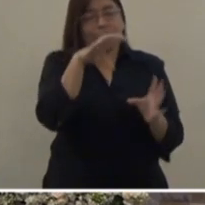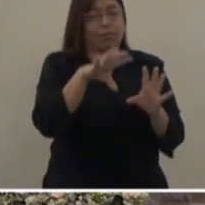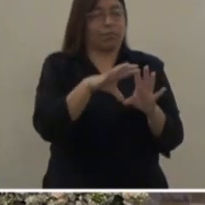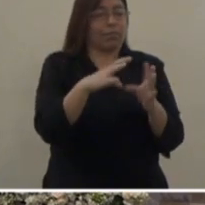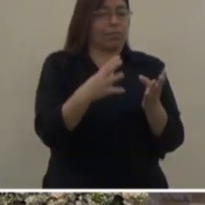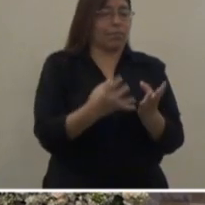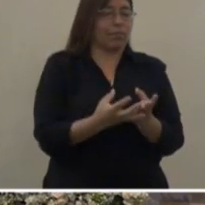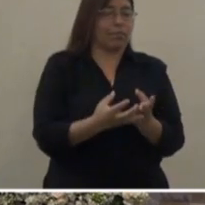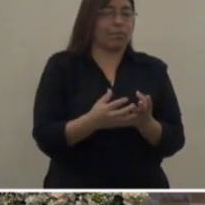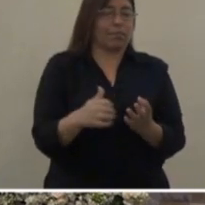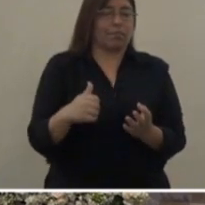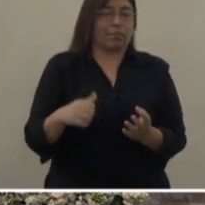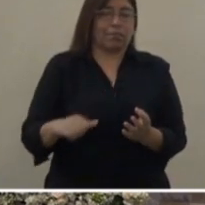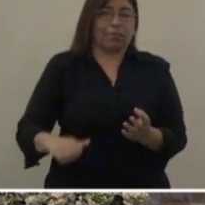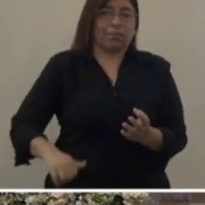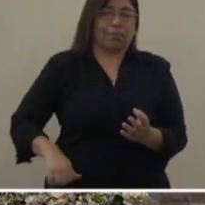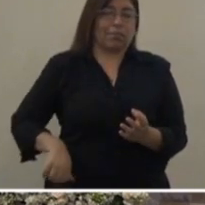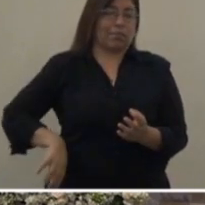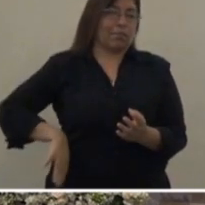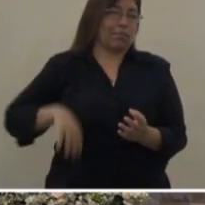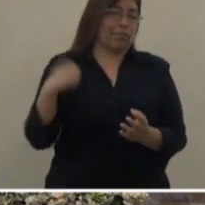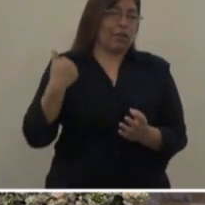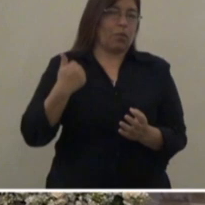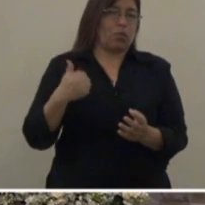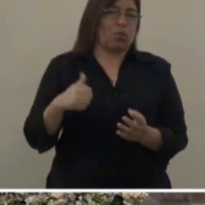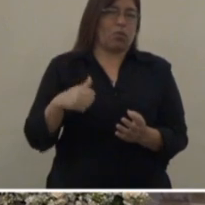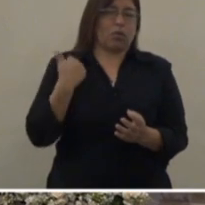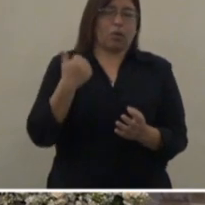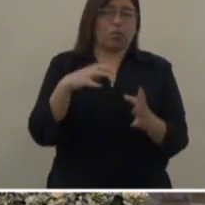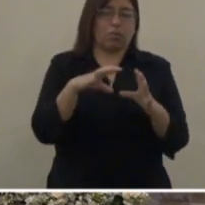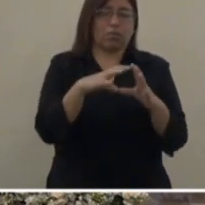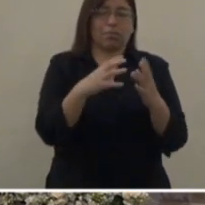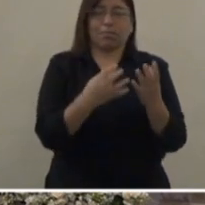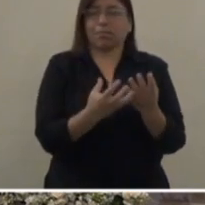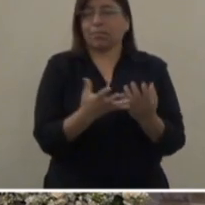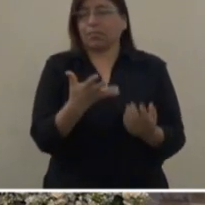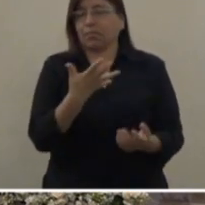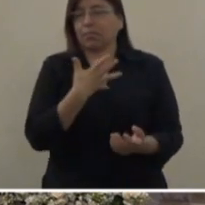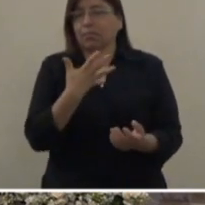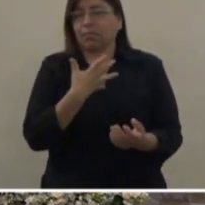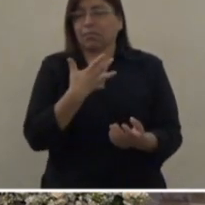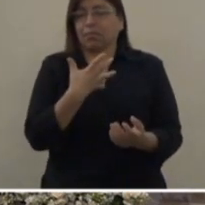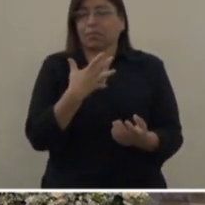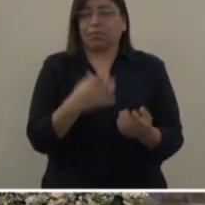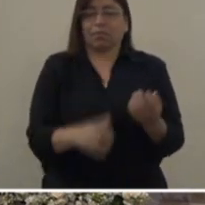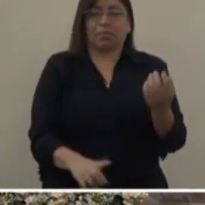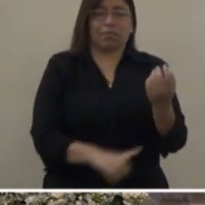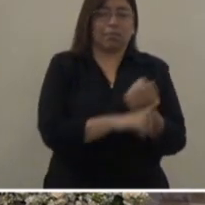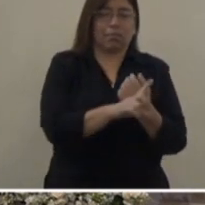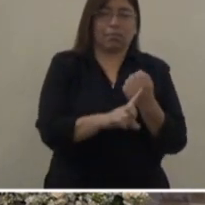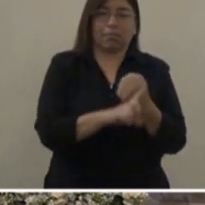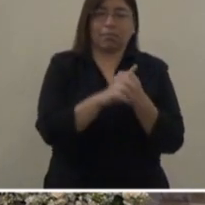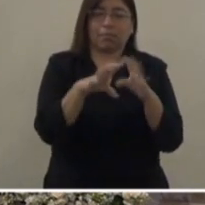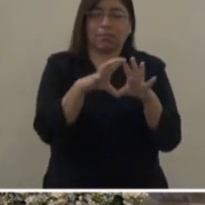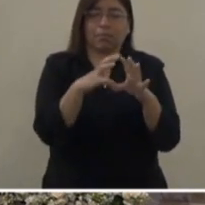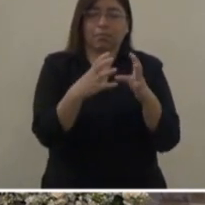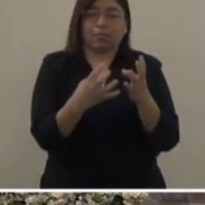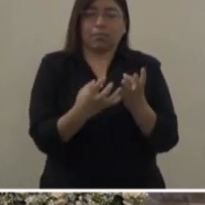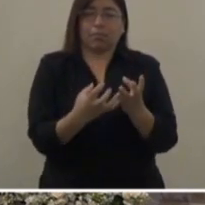abusos, de tanta impiedad, de tanto desorden,